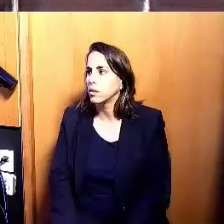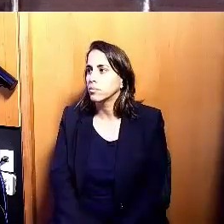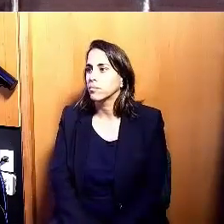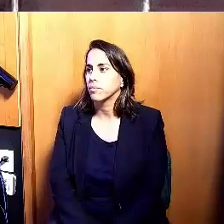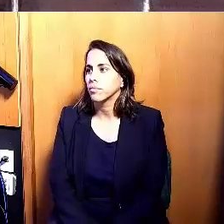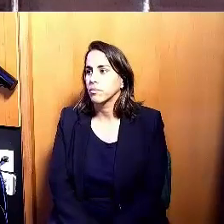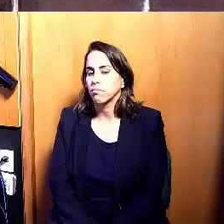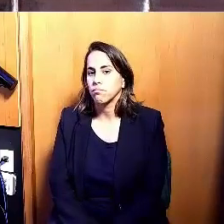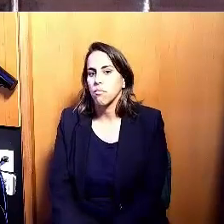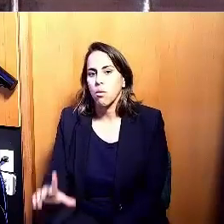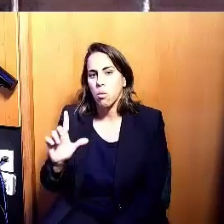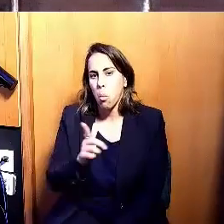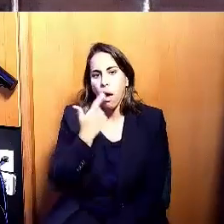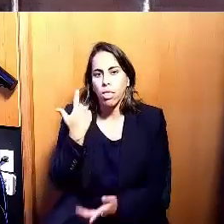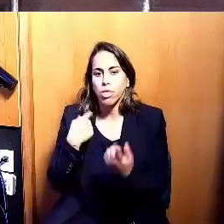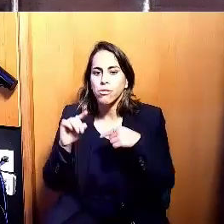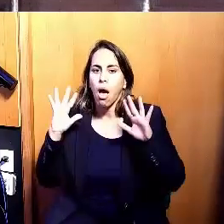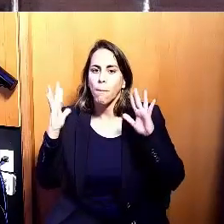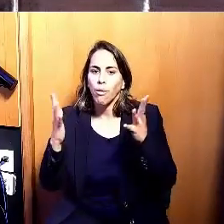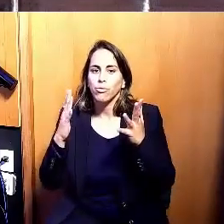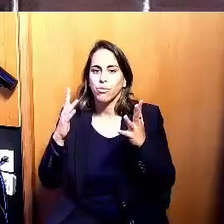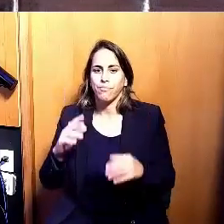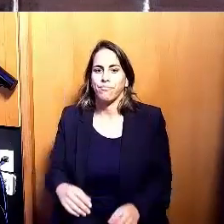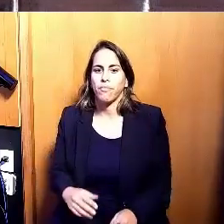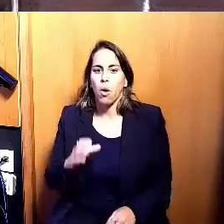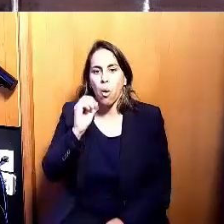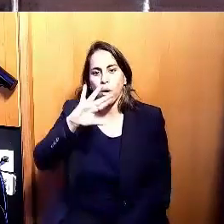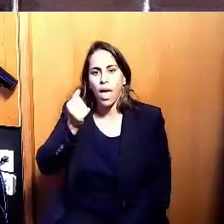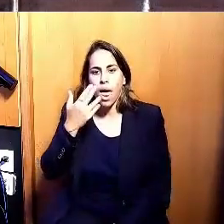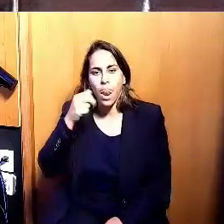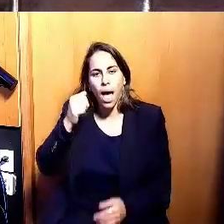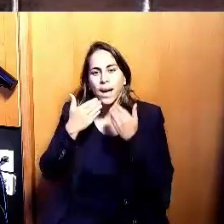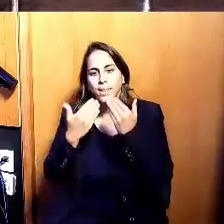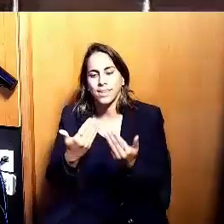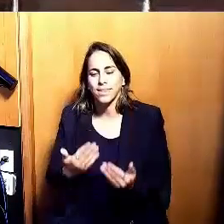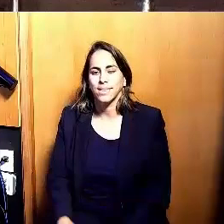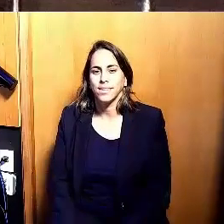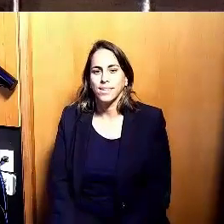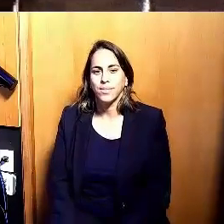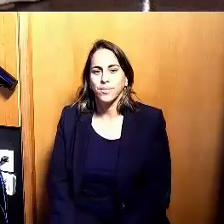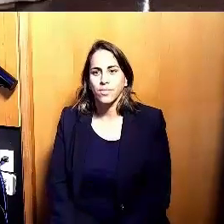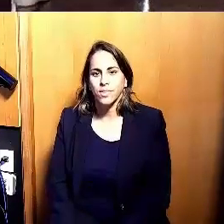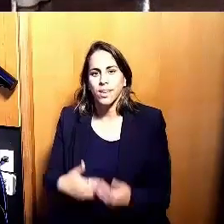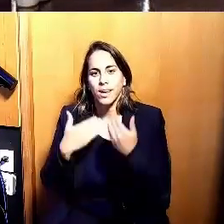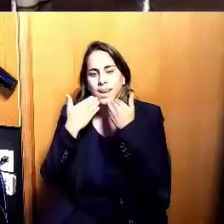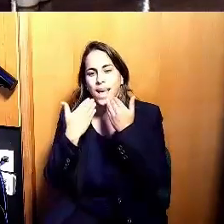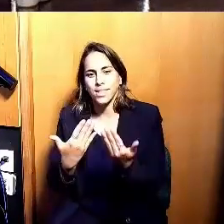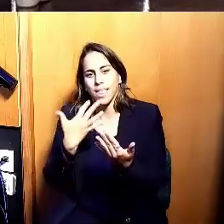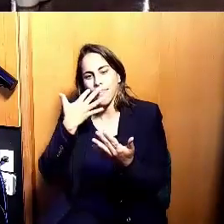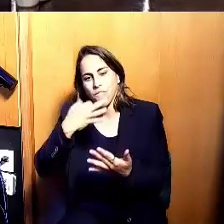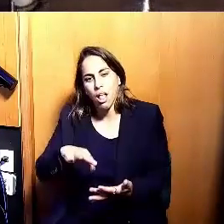aquí, ¿no? Bueno, le damos un aplauso a Oriana y a ustedes también por su participación. Muchísimas